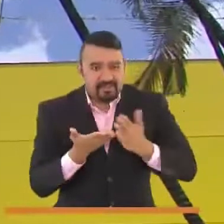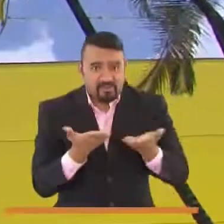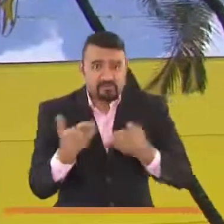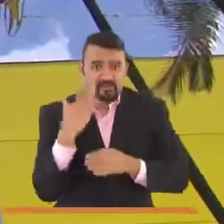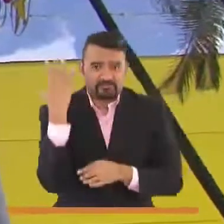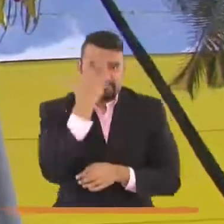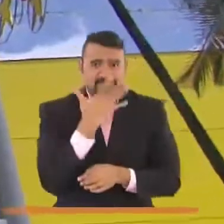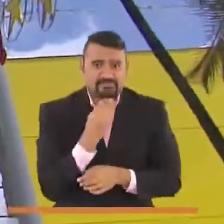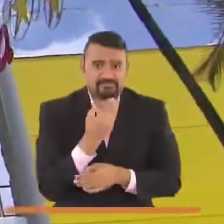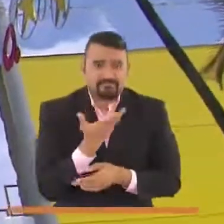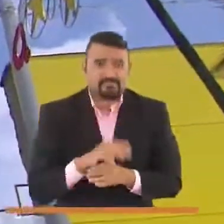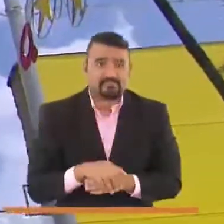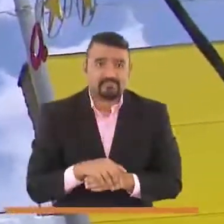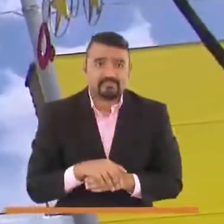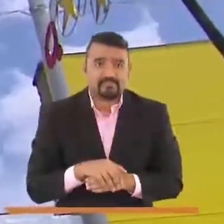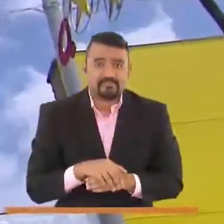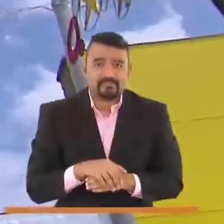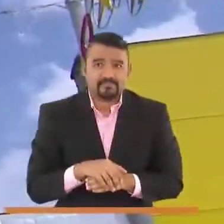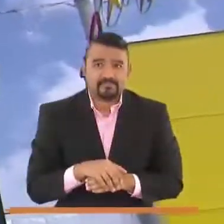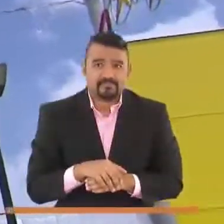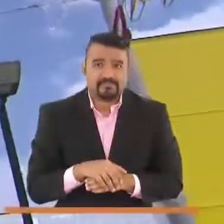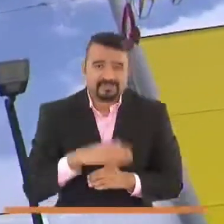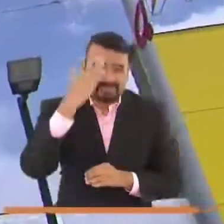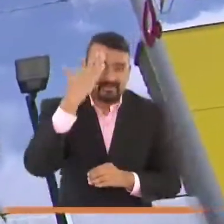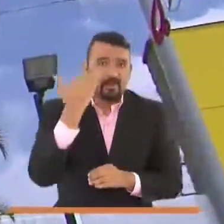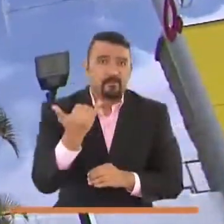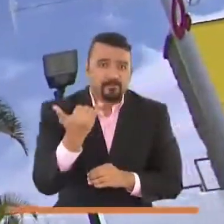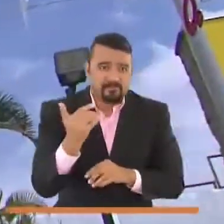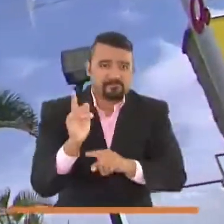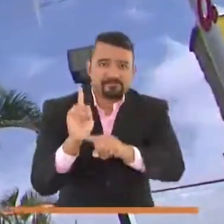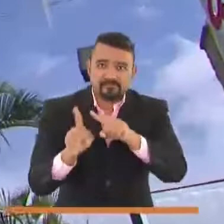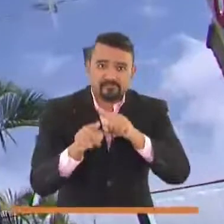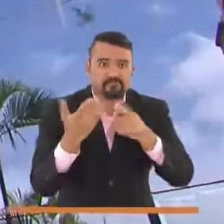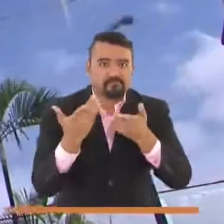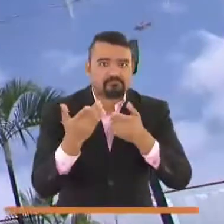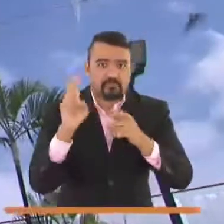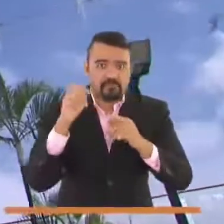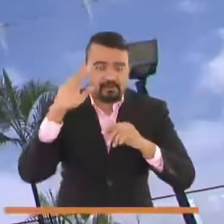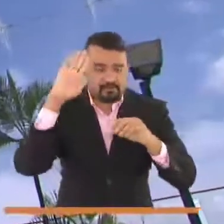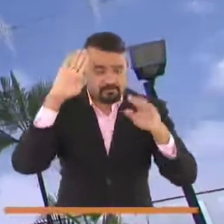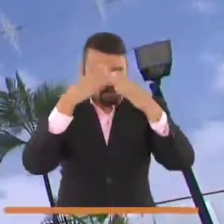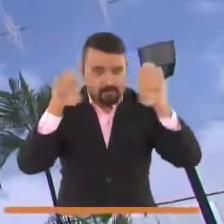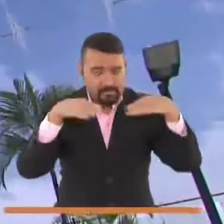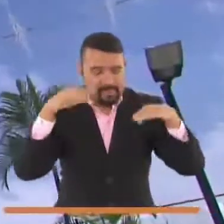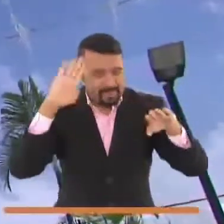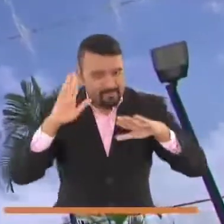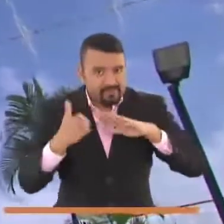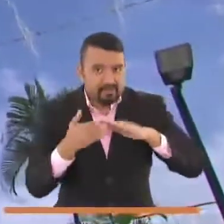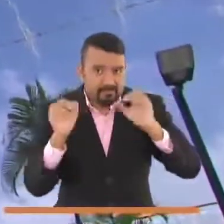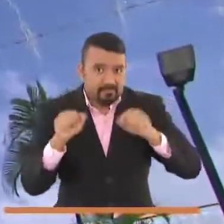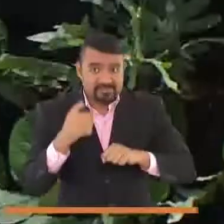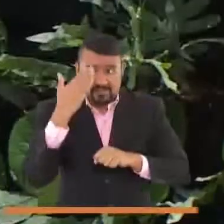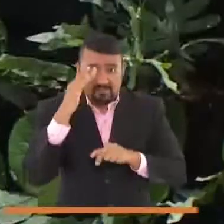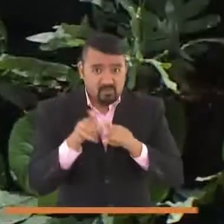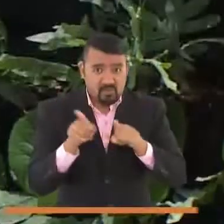bonito, va a quedar para el disfrute de la Navidad con todas las medidas de seguridad. No podemos decir que no se puede